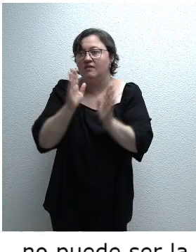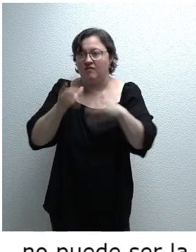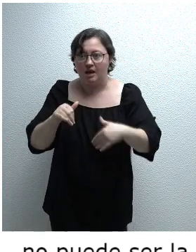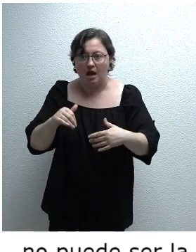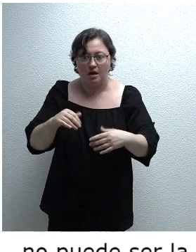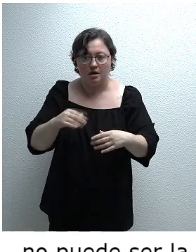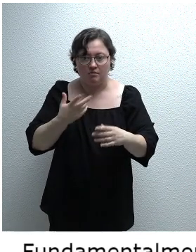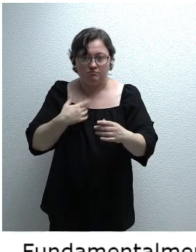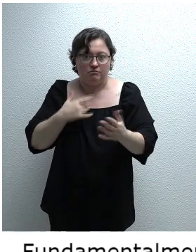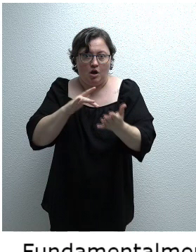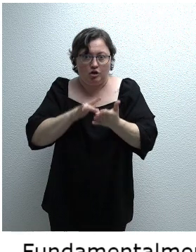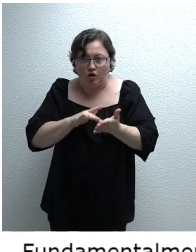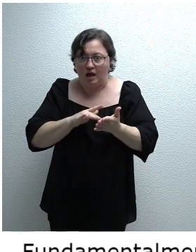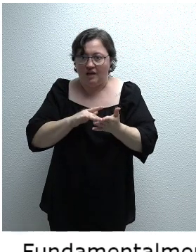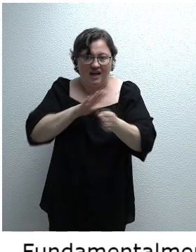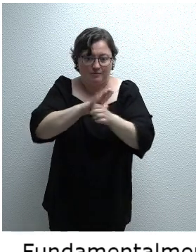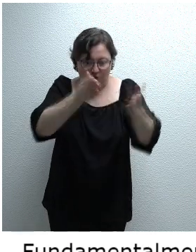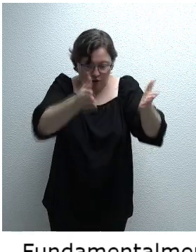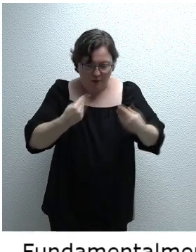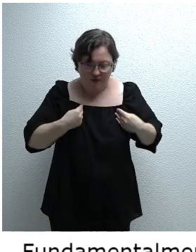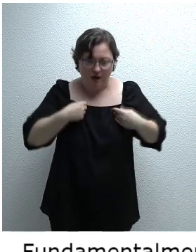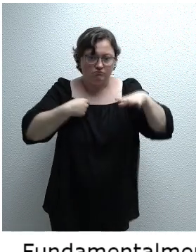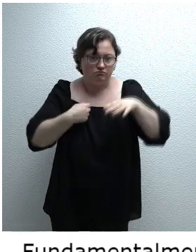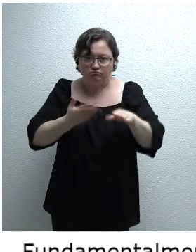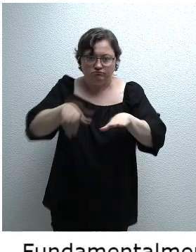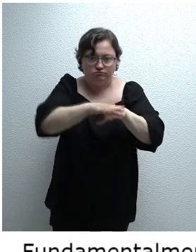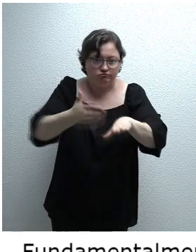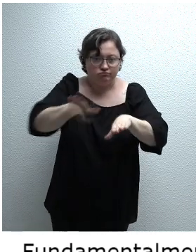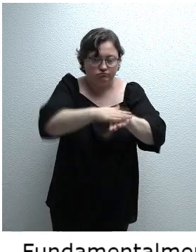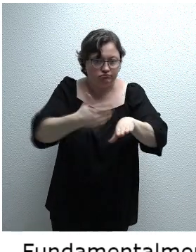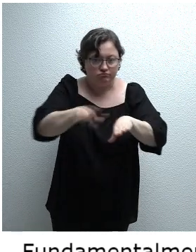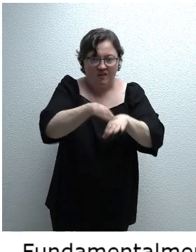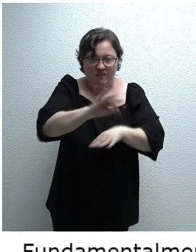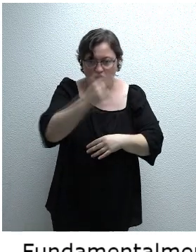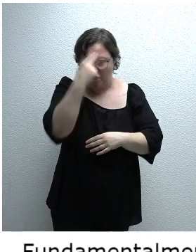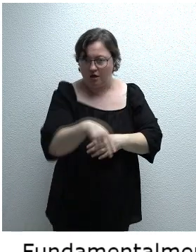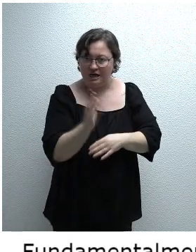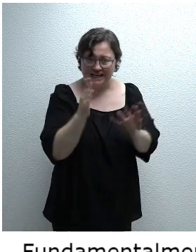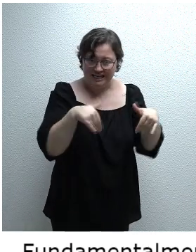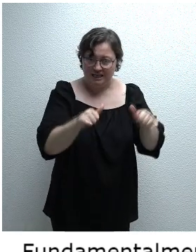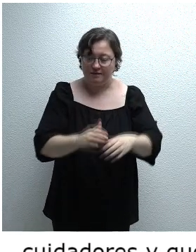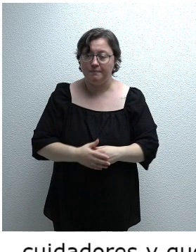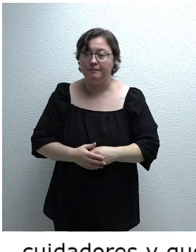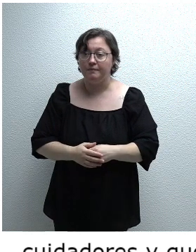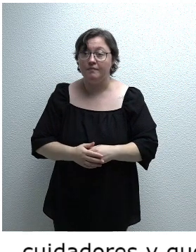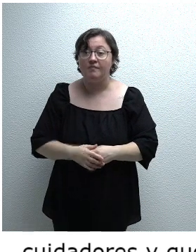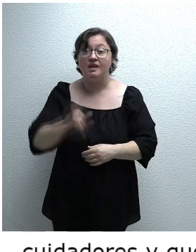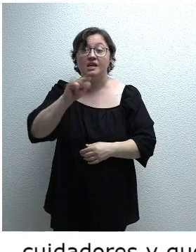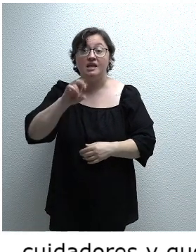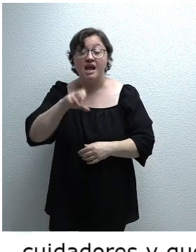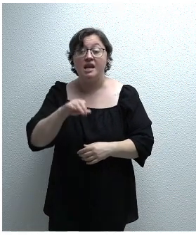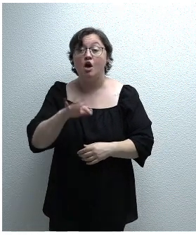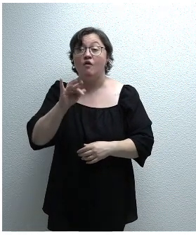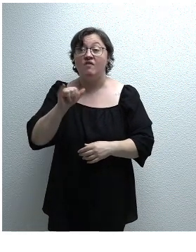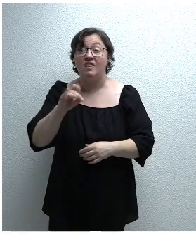acabar invadiendo todos los espacios de su vida y tomando decisiones por ellas. Muy bien. Irene o Federico, muy